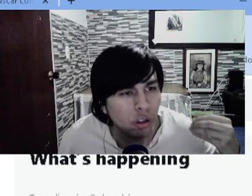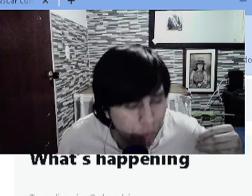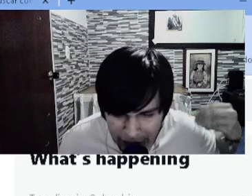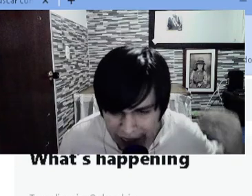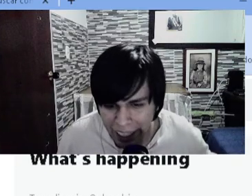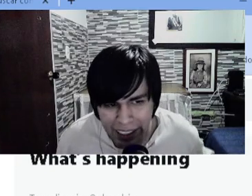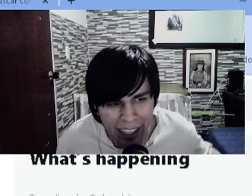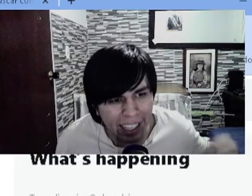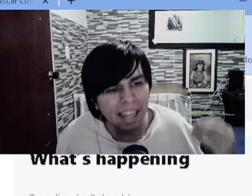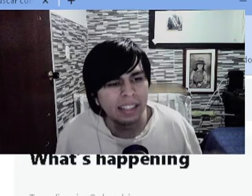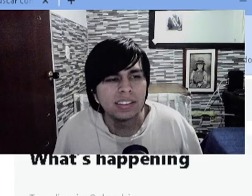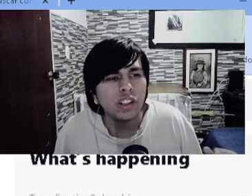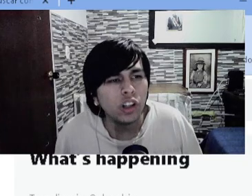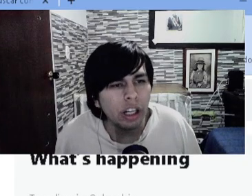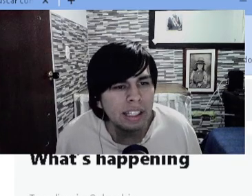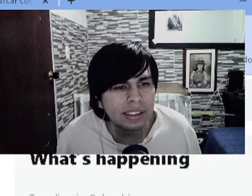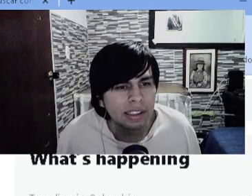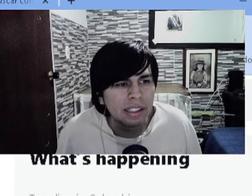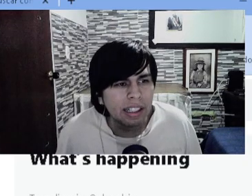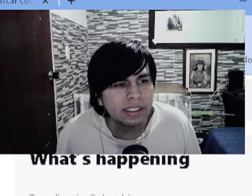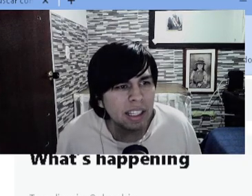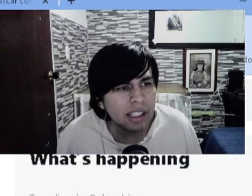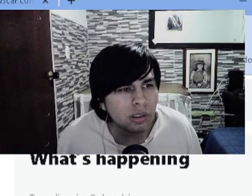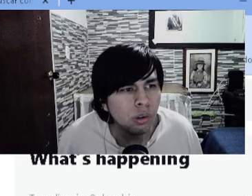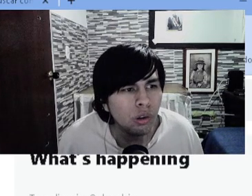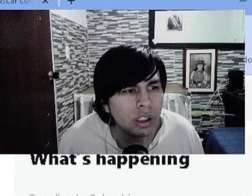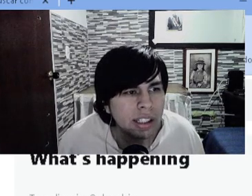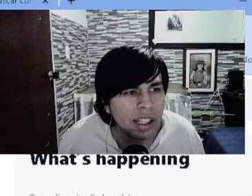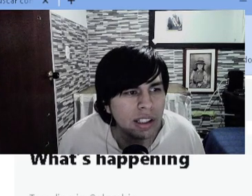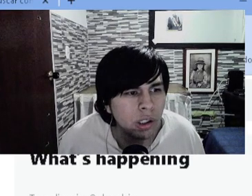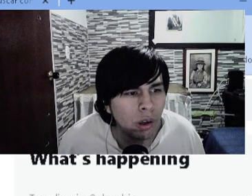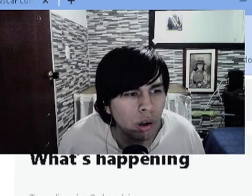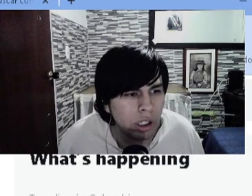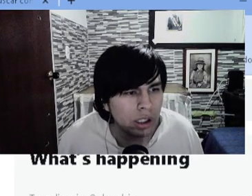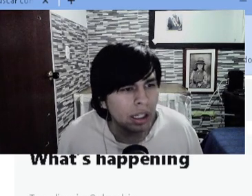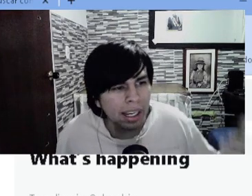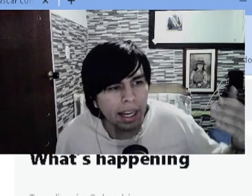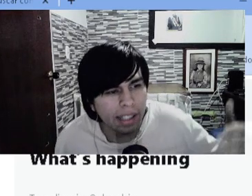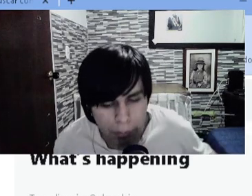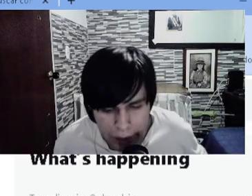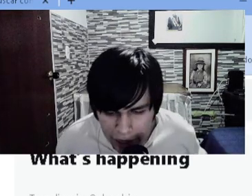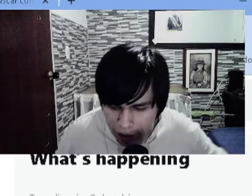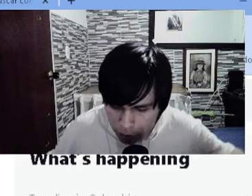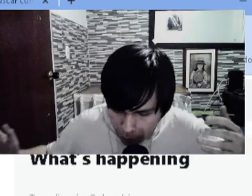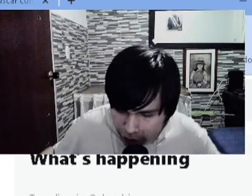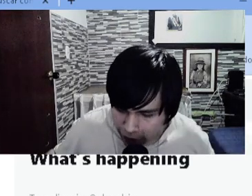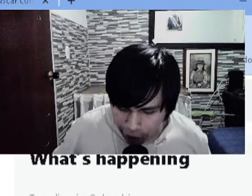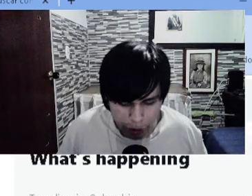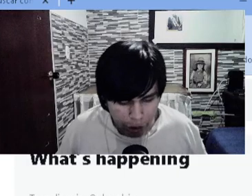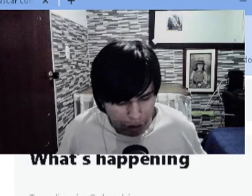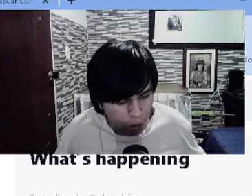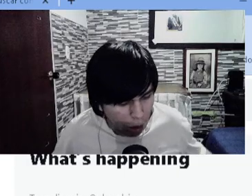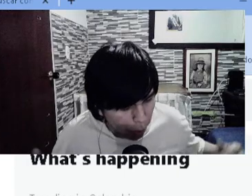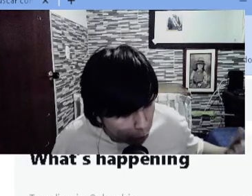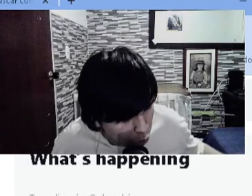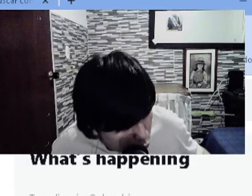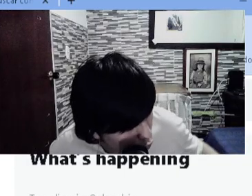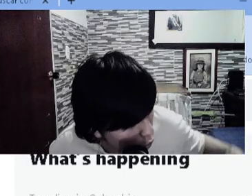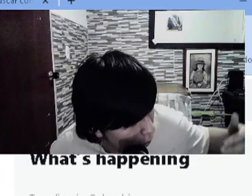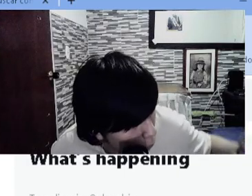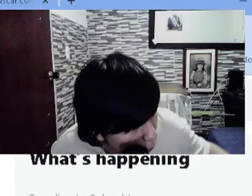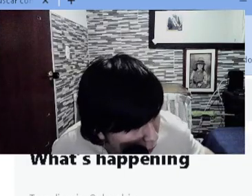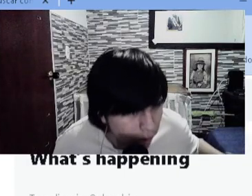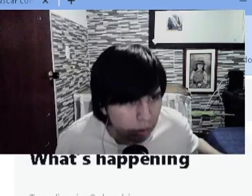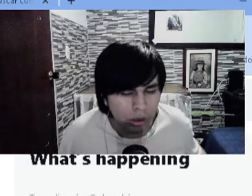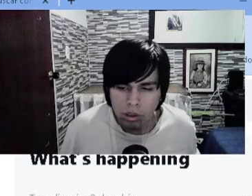la oposición fue degradada señores es que esto no es de ayer ni hoy c Miranda una mujer que ha defendido tanto a la oposición